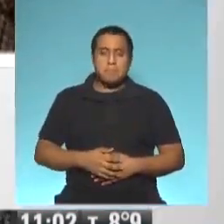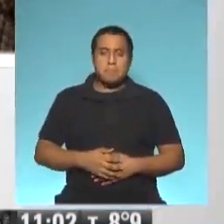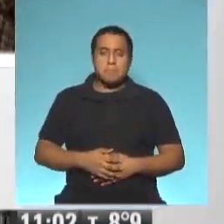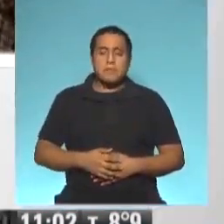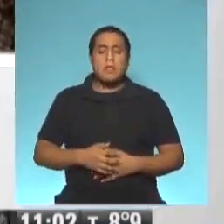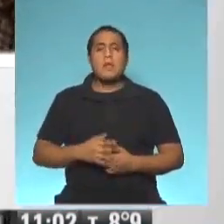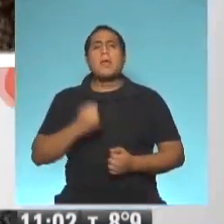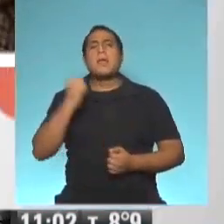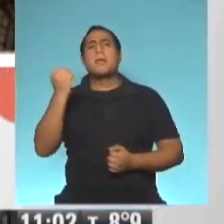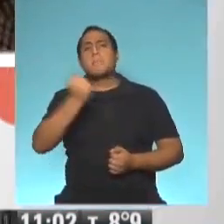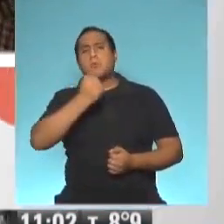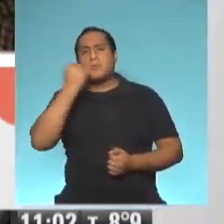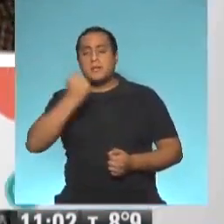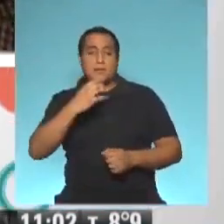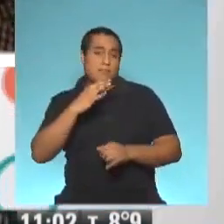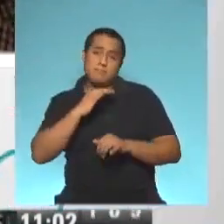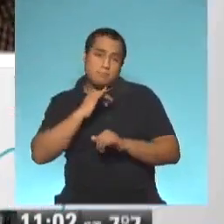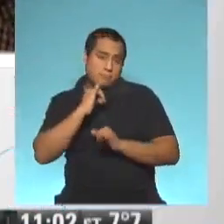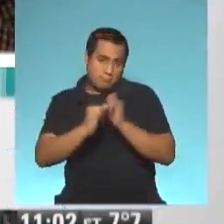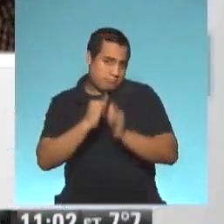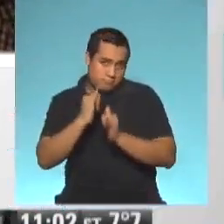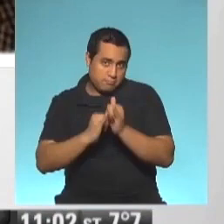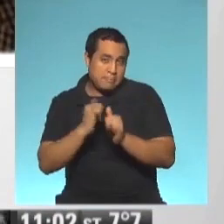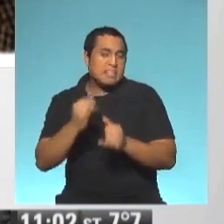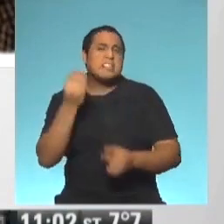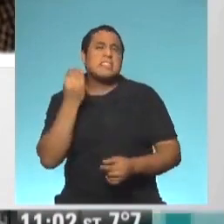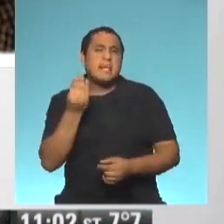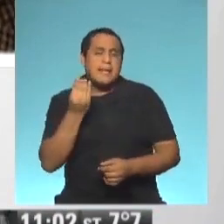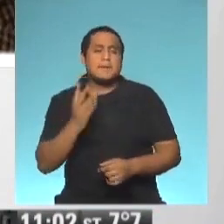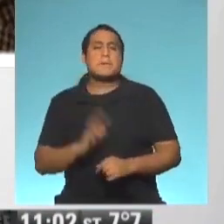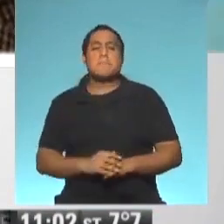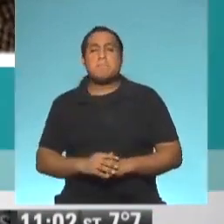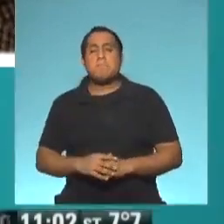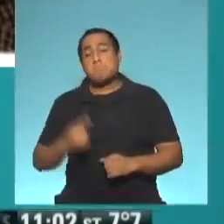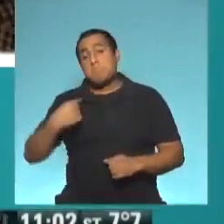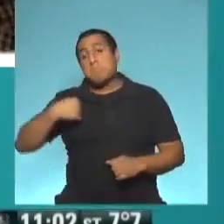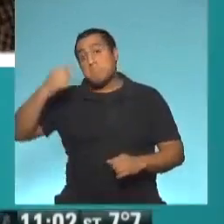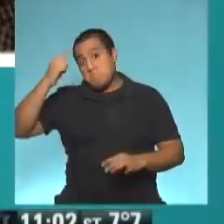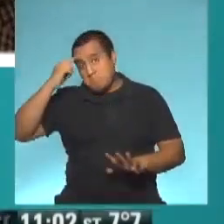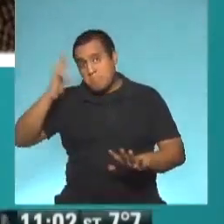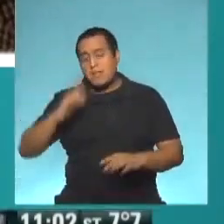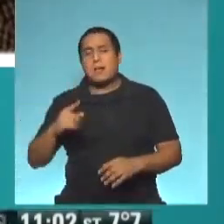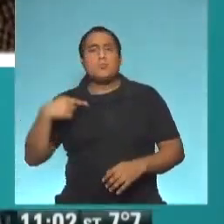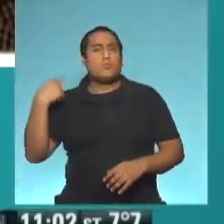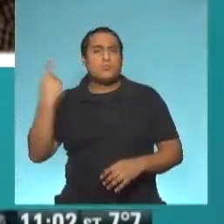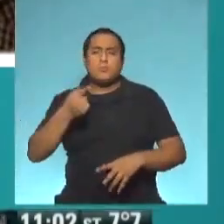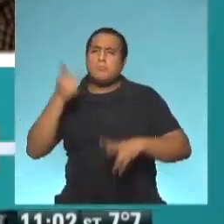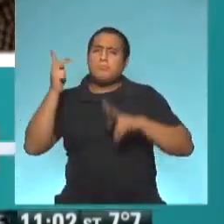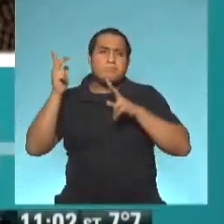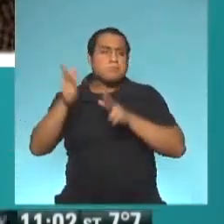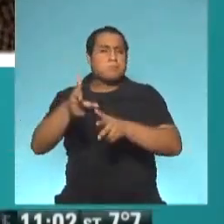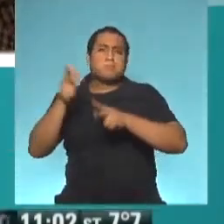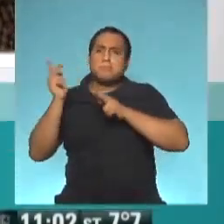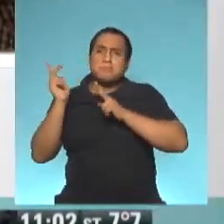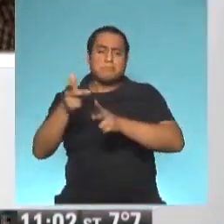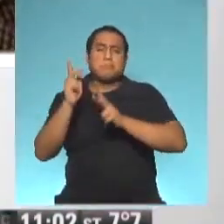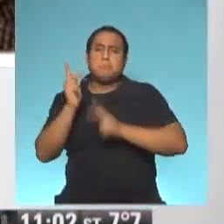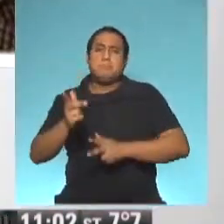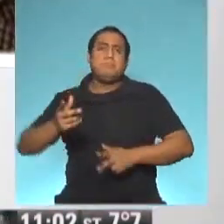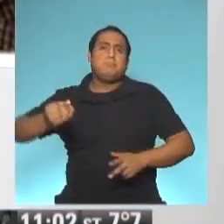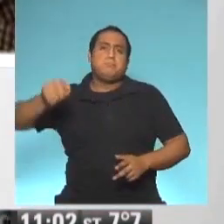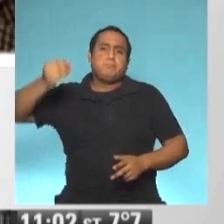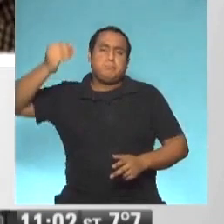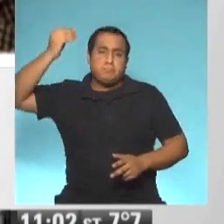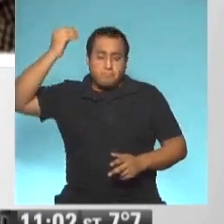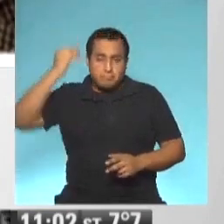Lo importante para destacar creo que es lo que venimos diciendo y señalando, digamos,